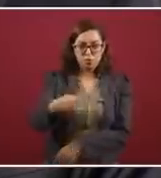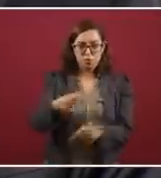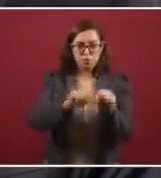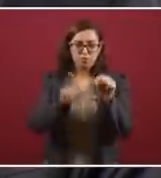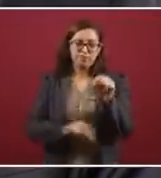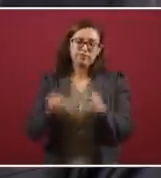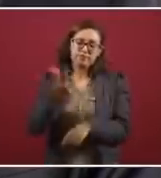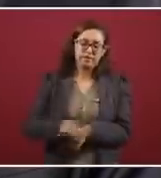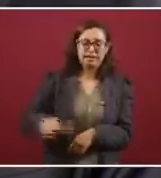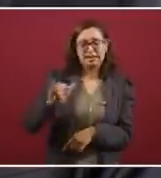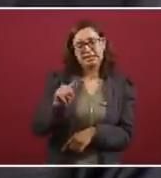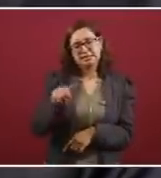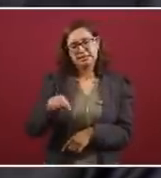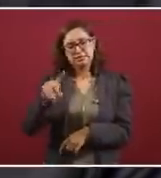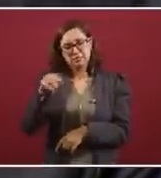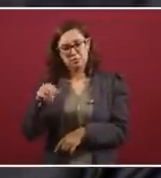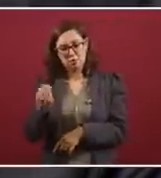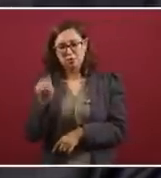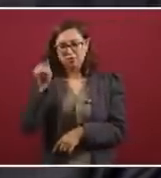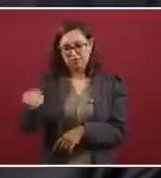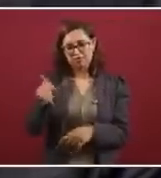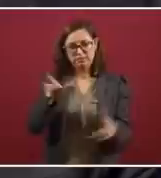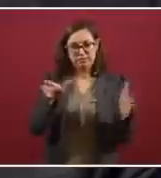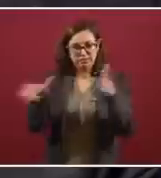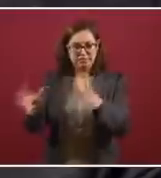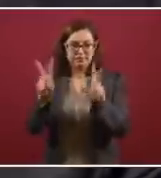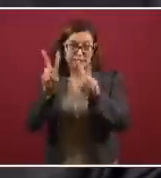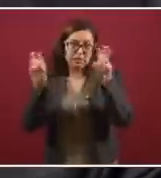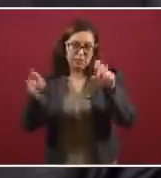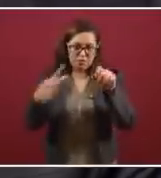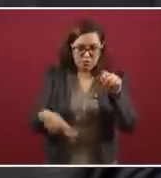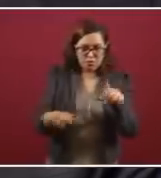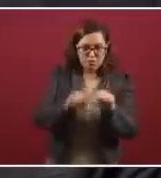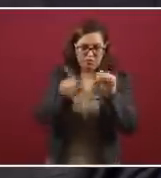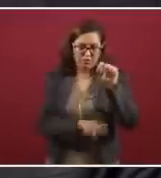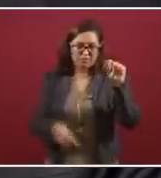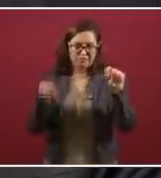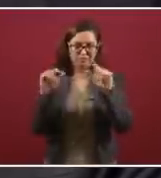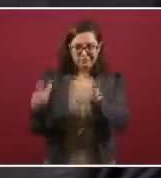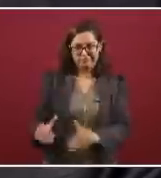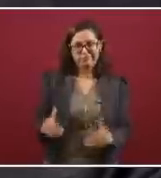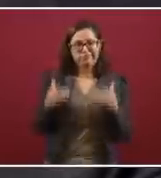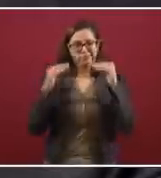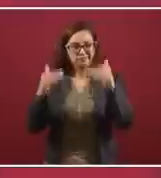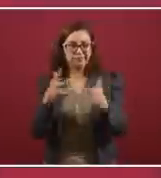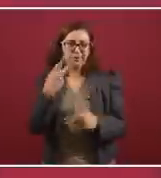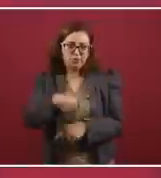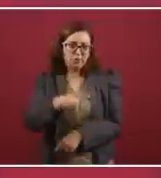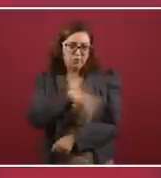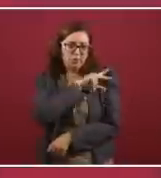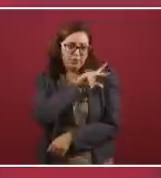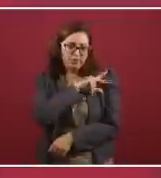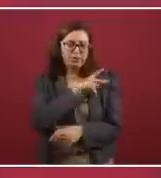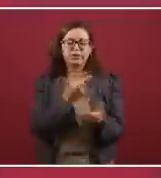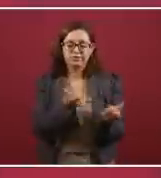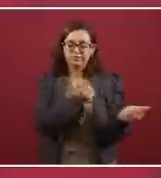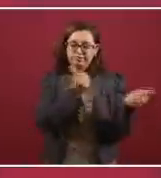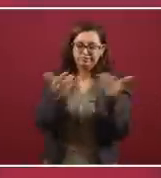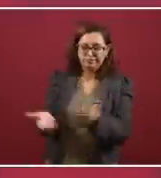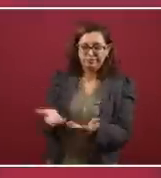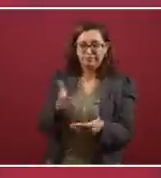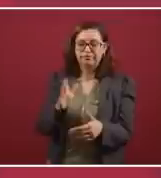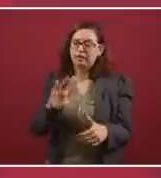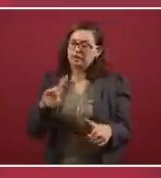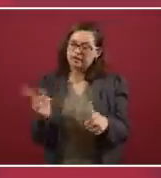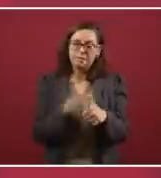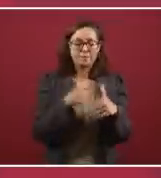del Istmo, por cuestiones de soberanía, va a